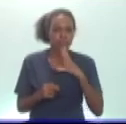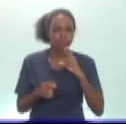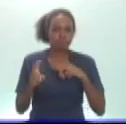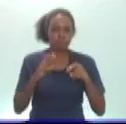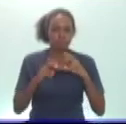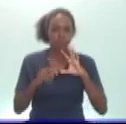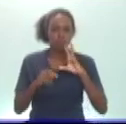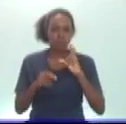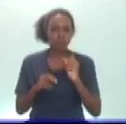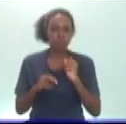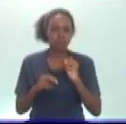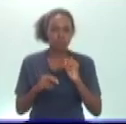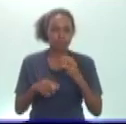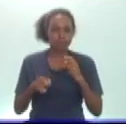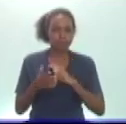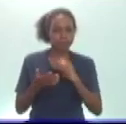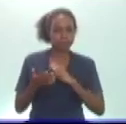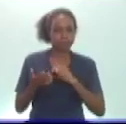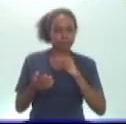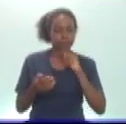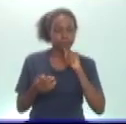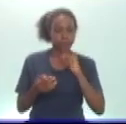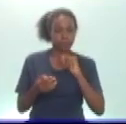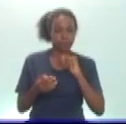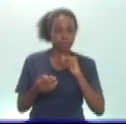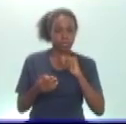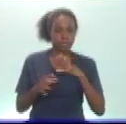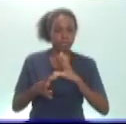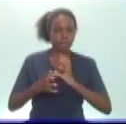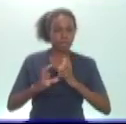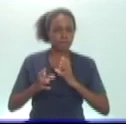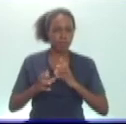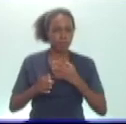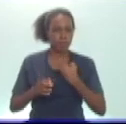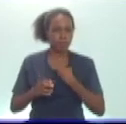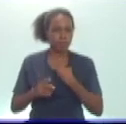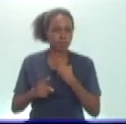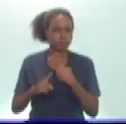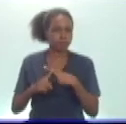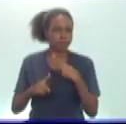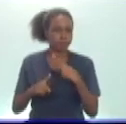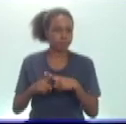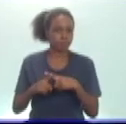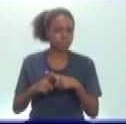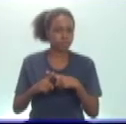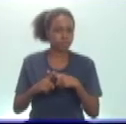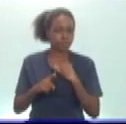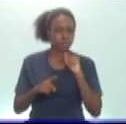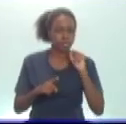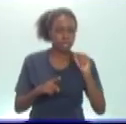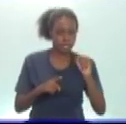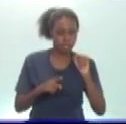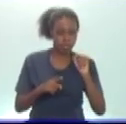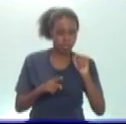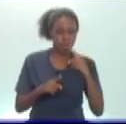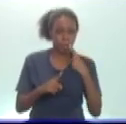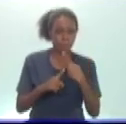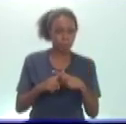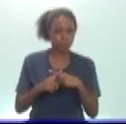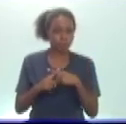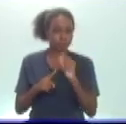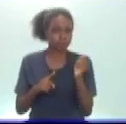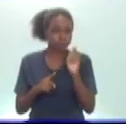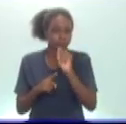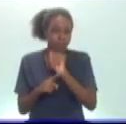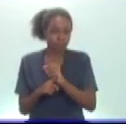y escribirlo en este lugar de manera tal que cuando yo multiplique este número que formé por este, me dé un